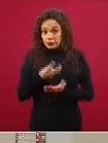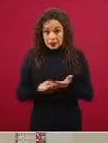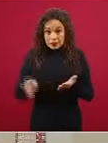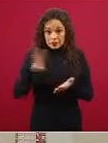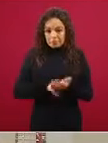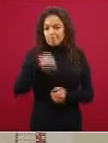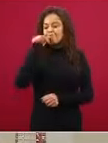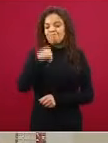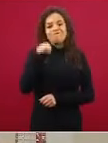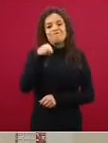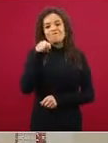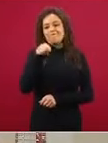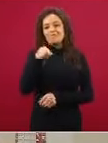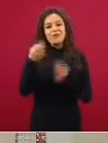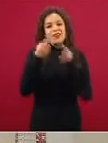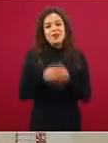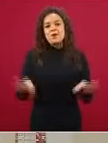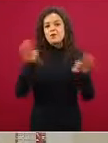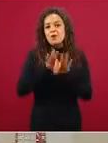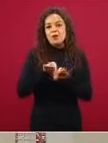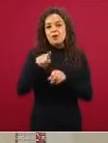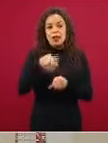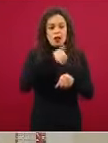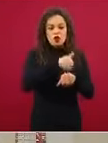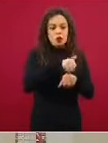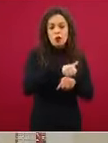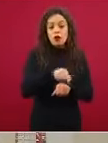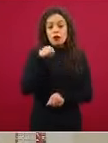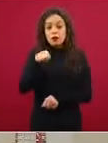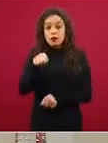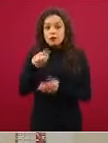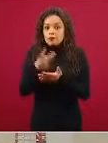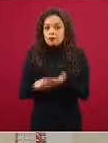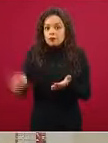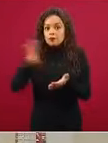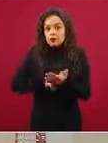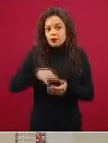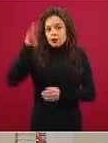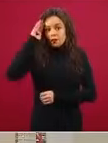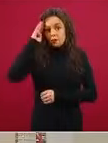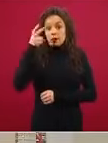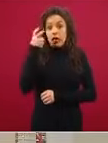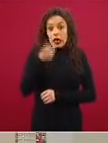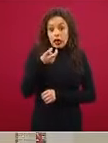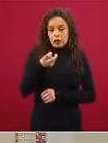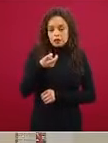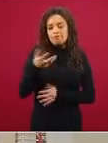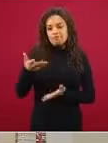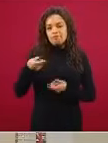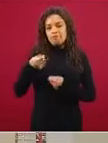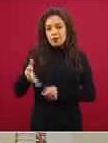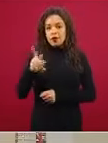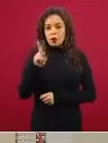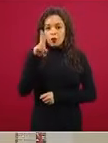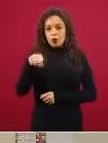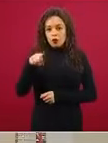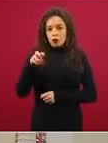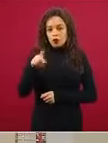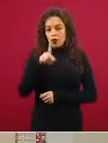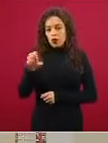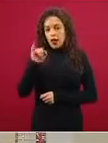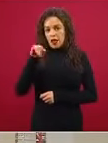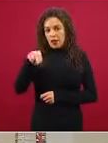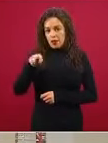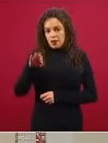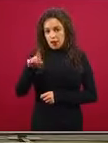clave, no el número. Y entonces ese fue el punto de inflexión que ya estábamos esperando, que sabíamos que iba a llegar desde que empezó